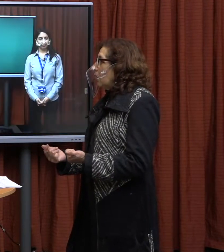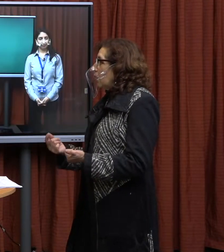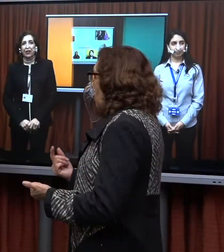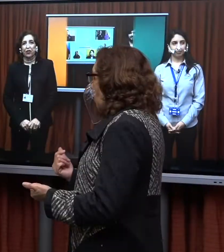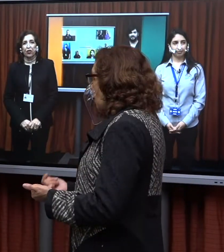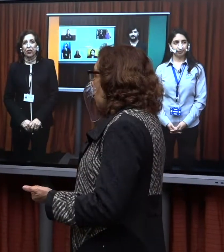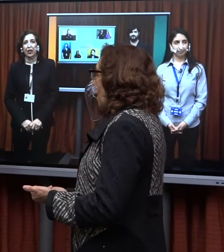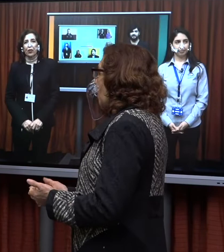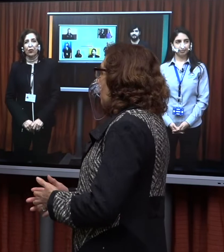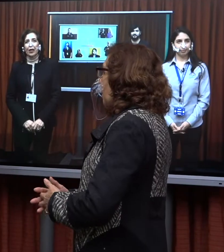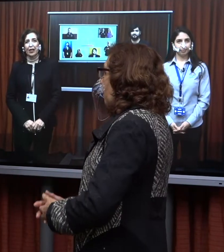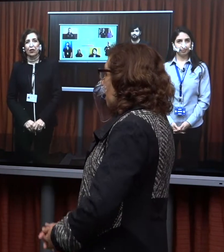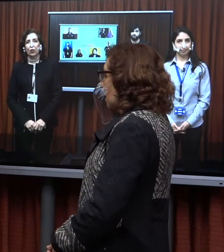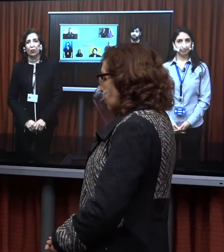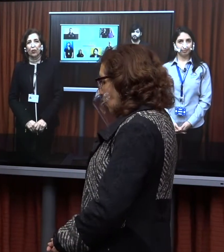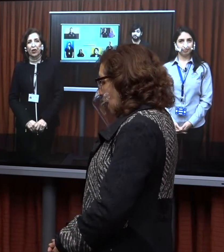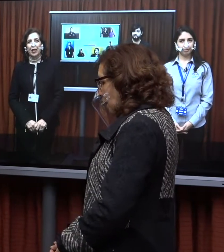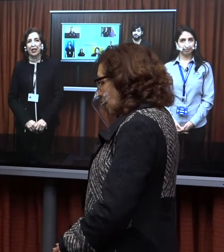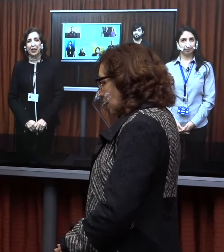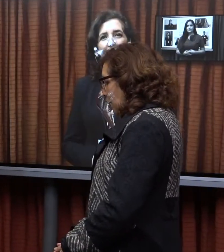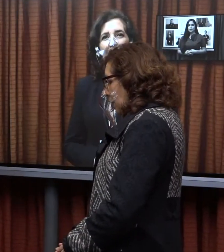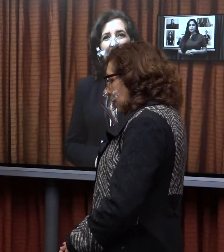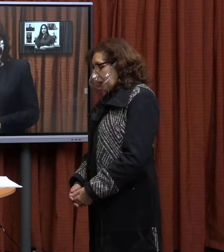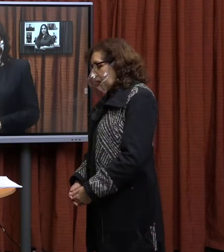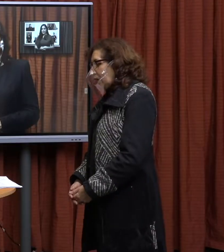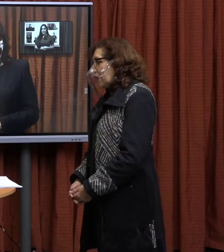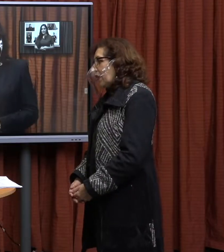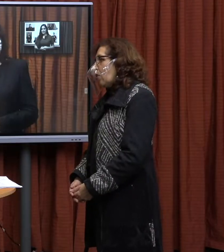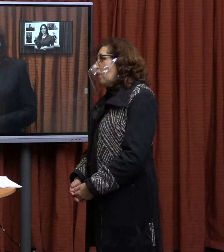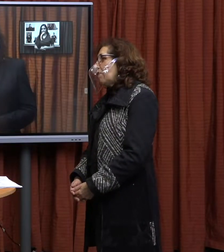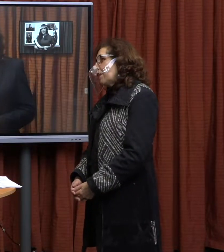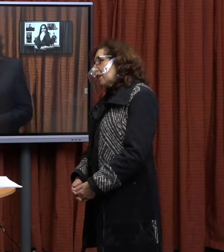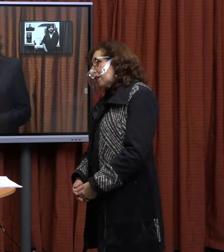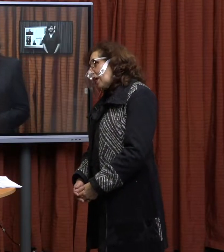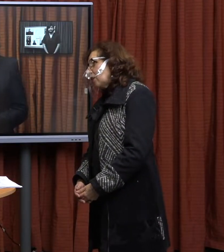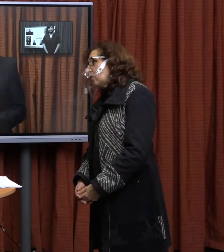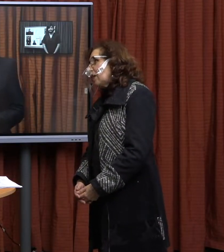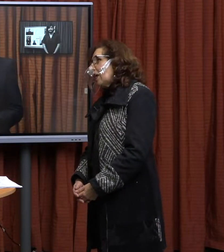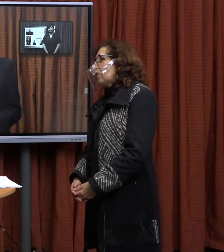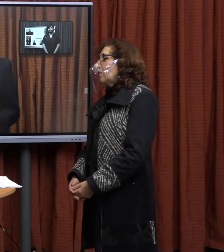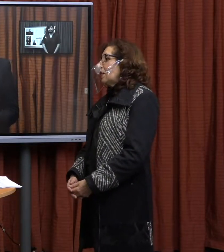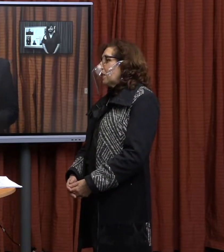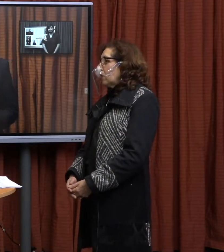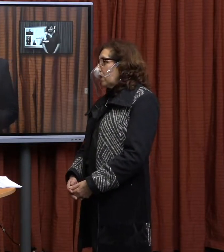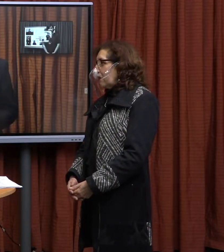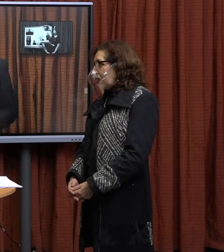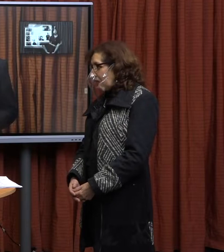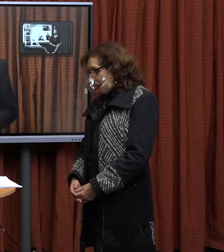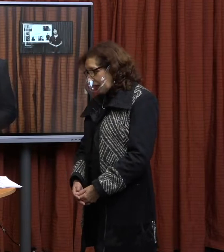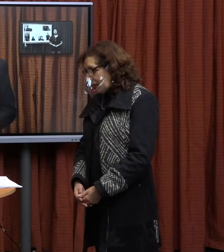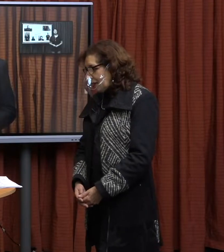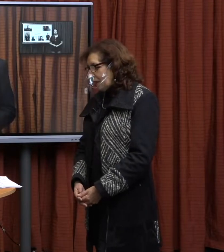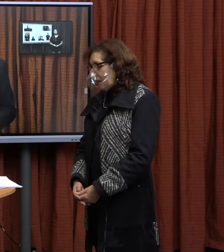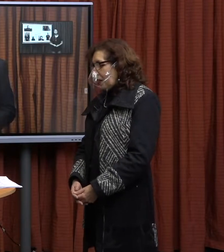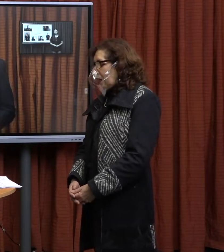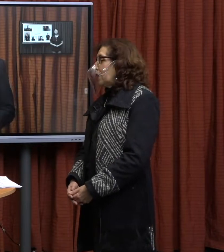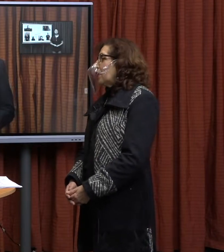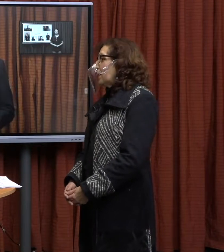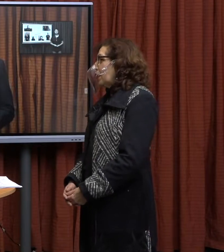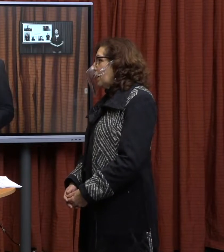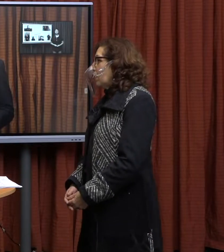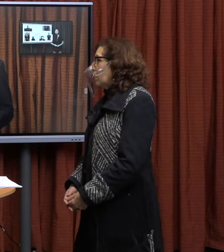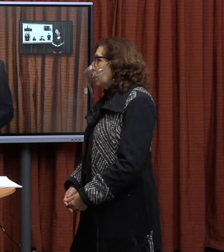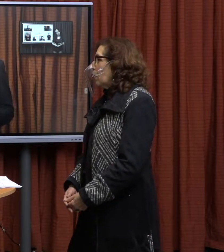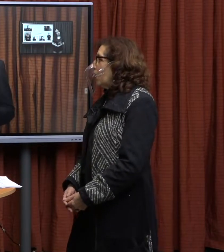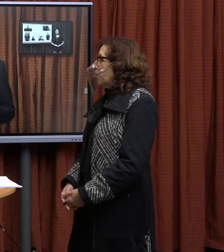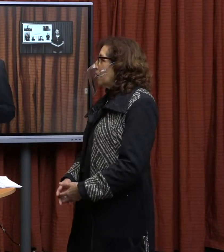Municipal Juanita Fernández Solar, el Internado Juan Ferrier Cairo, ubicado en el sector de Vegas Blancas, y el